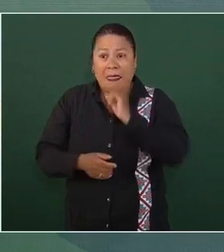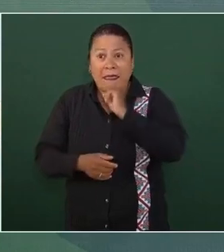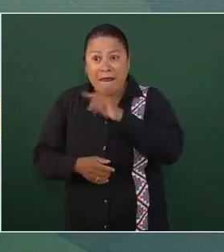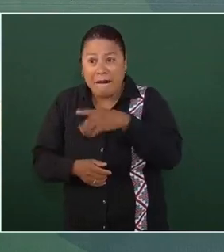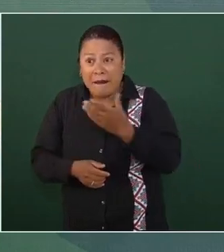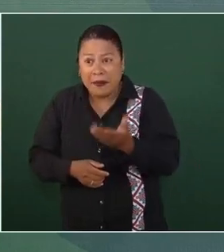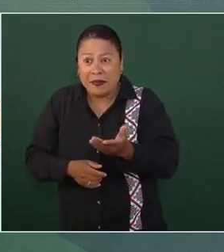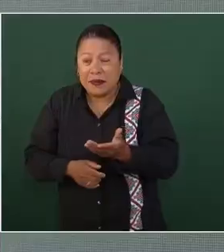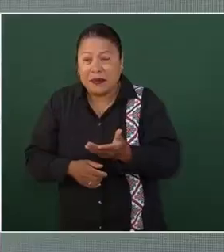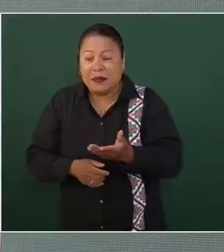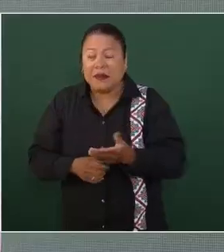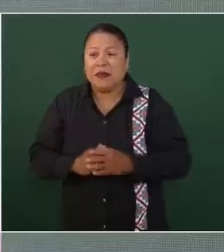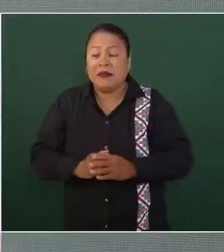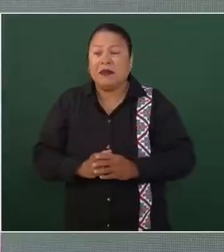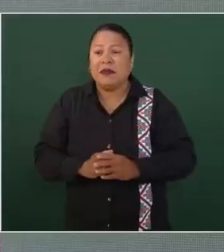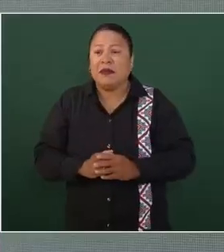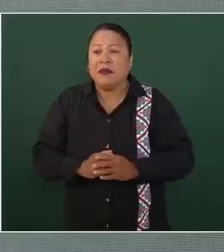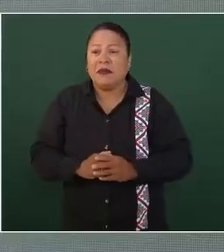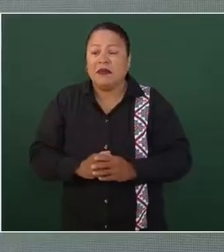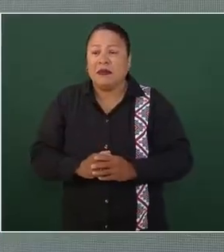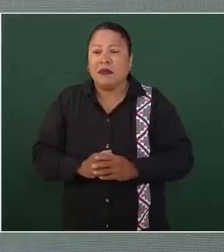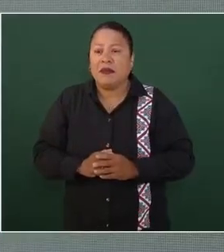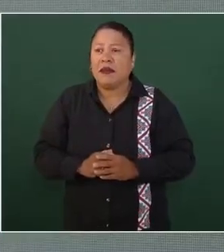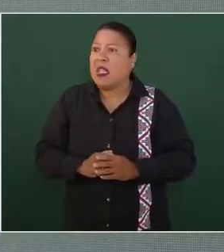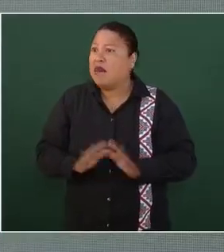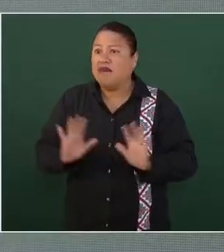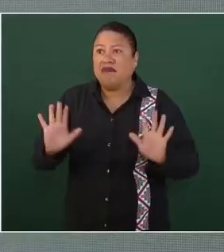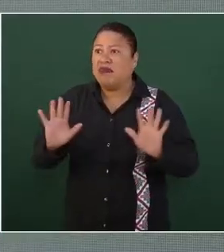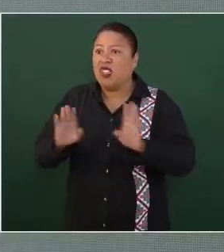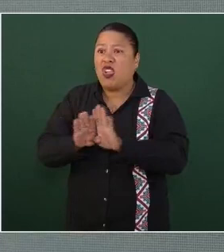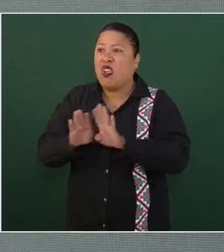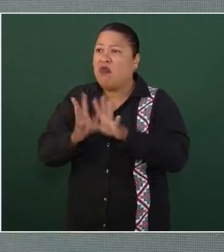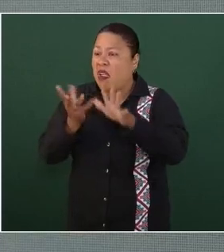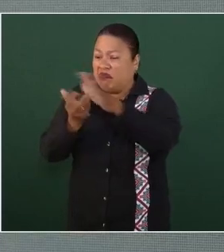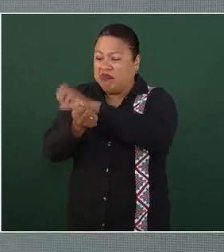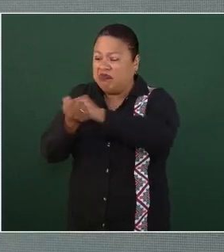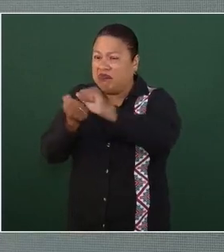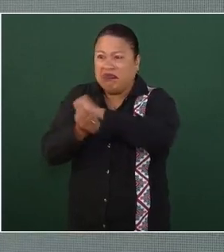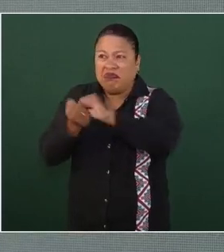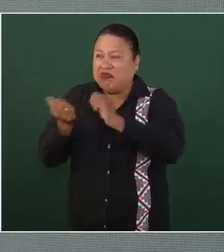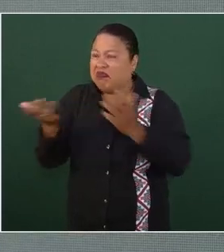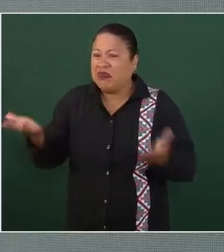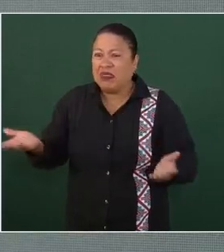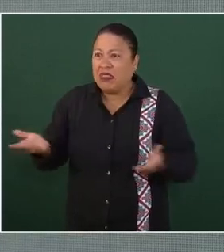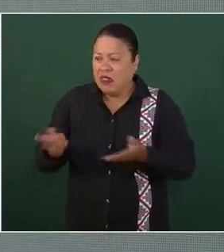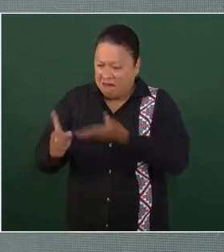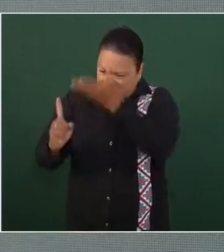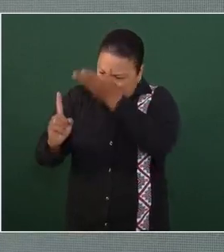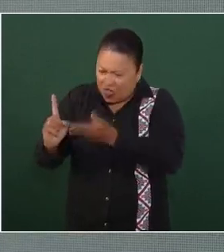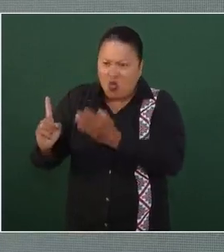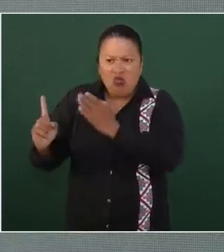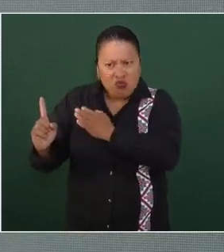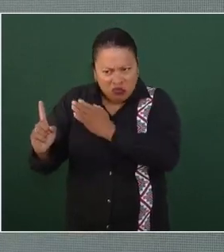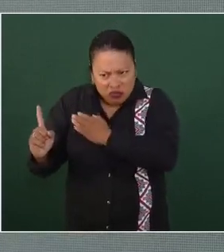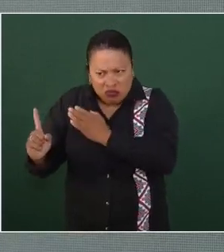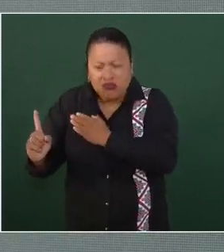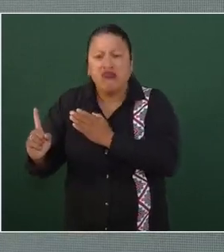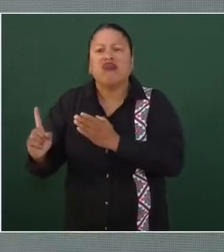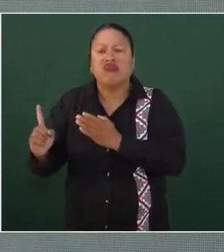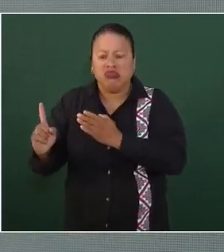lo lo destruyeron un hombre bueno apóstol